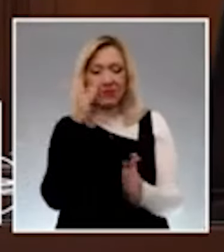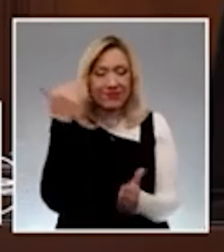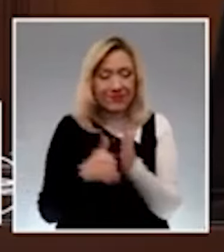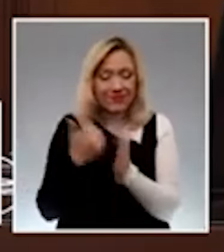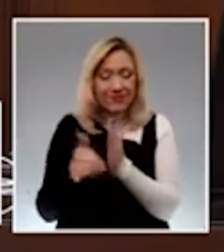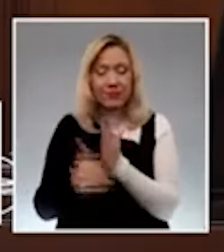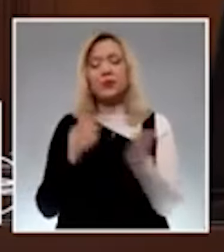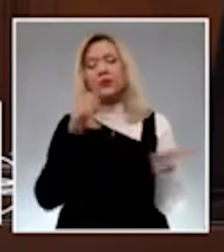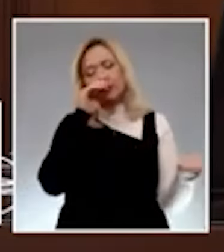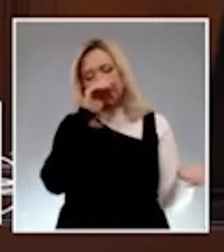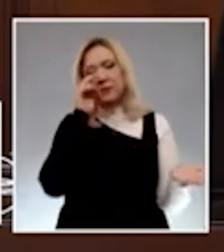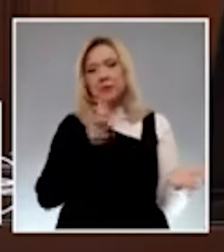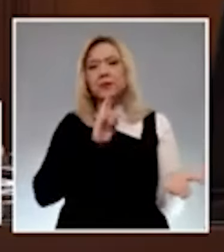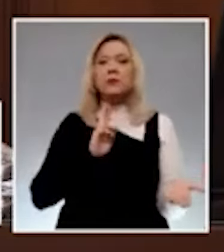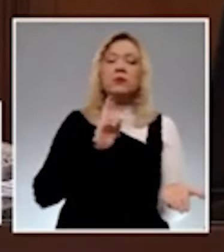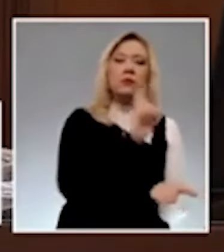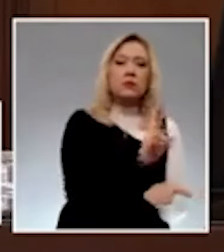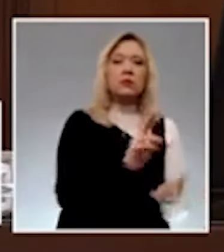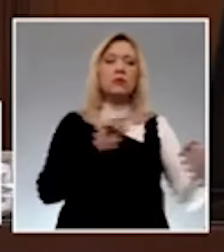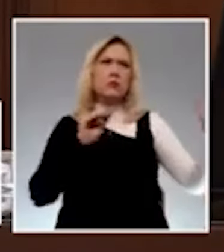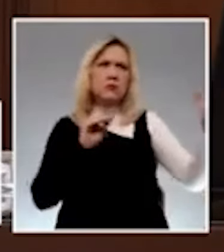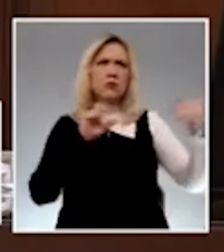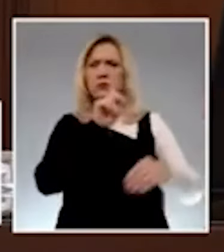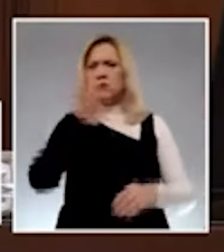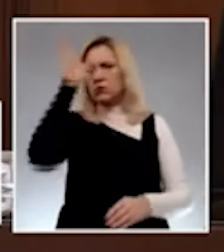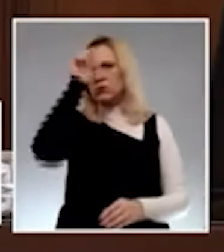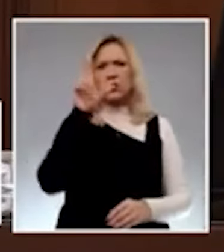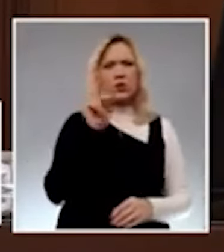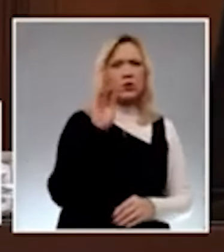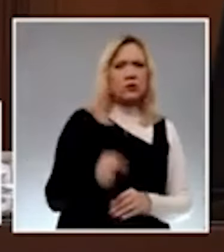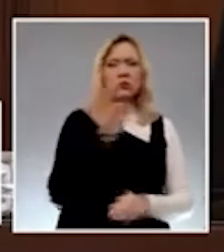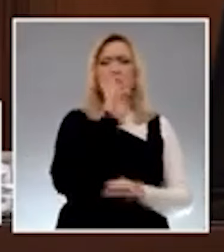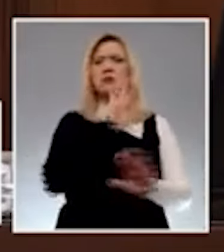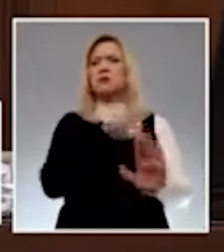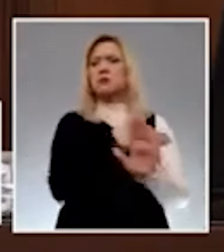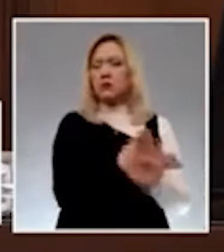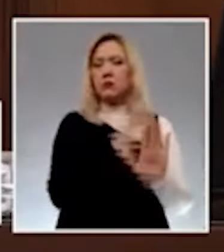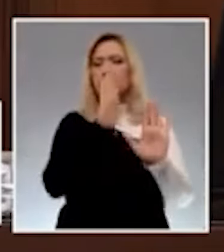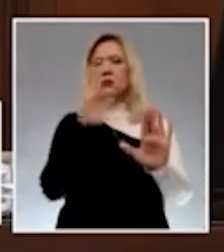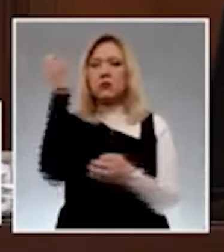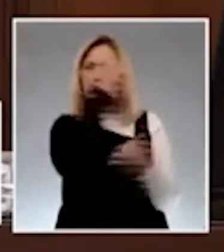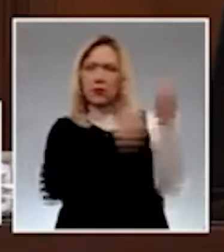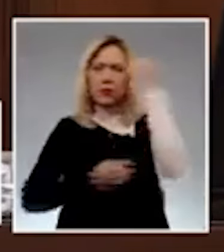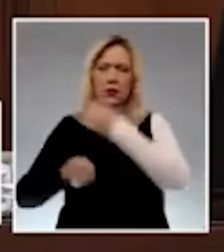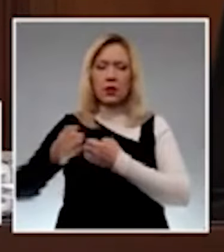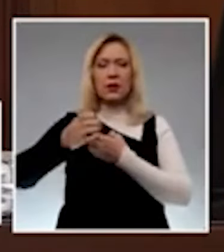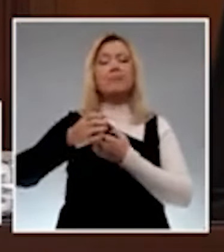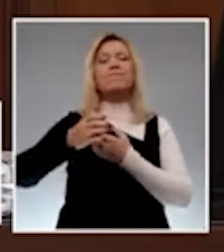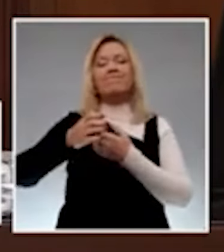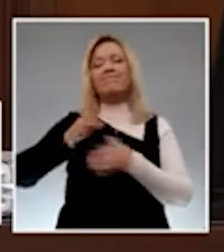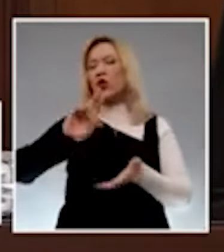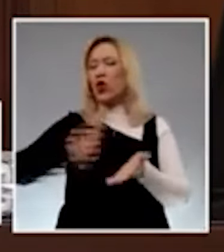contestación, alegatos o agravios. Y precisamente el analizar en suplencia de la queja, que es